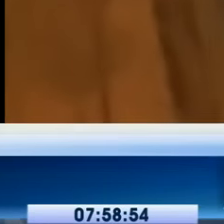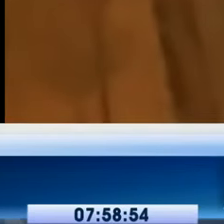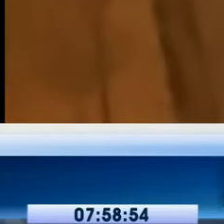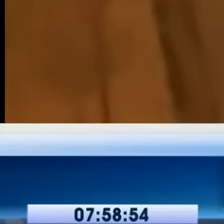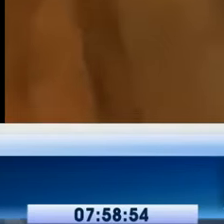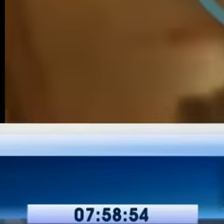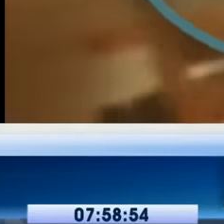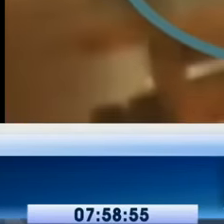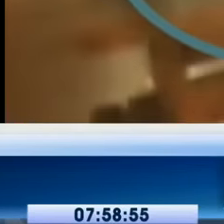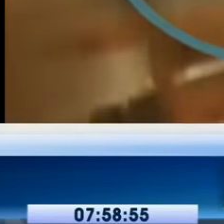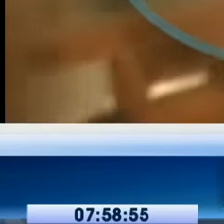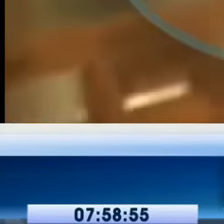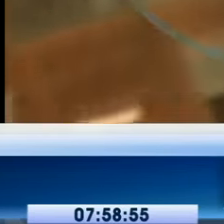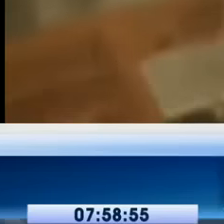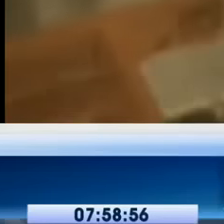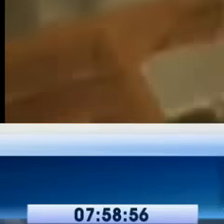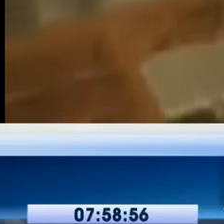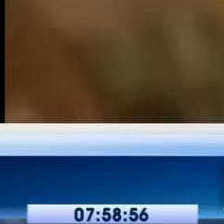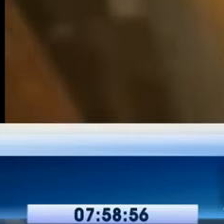un taxi.